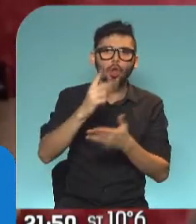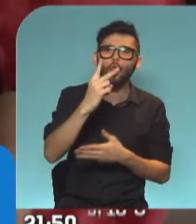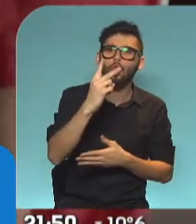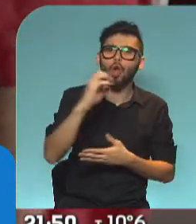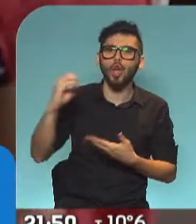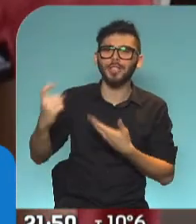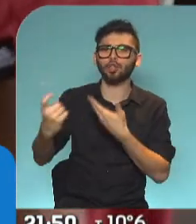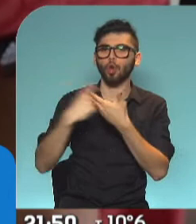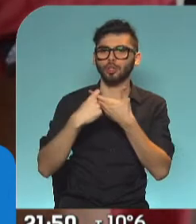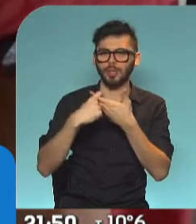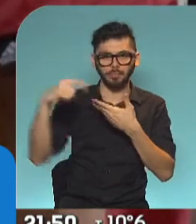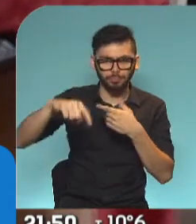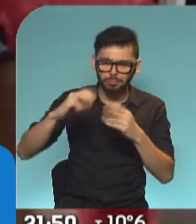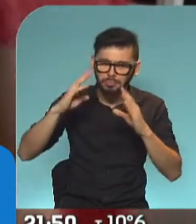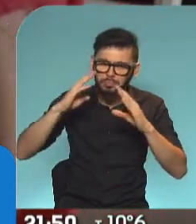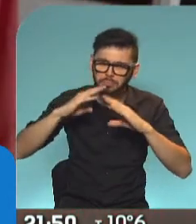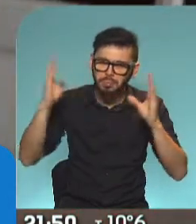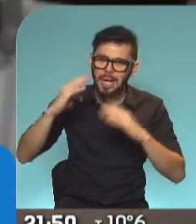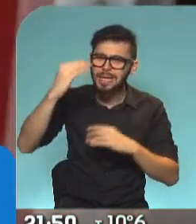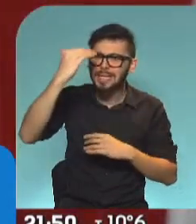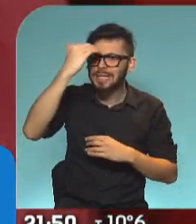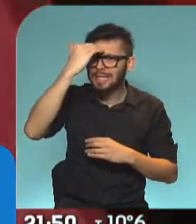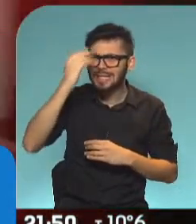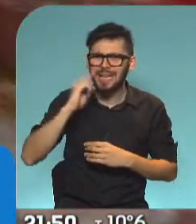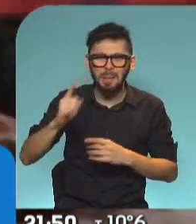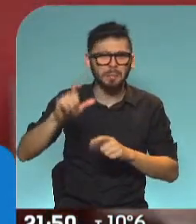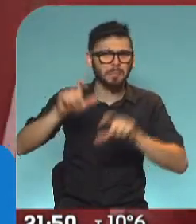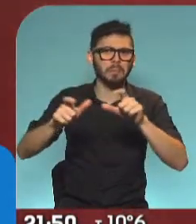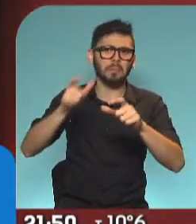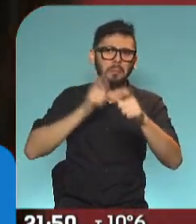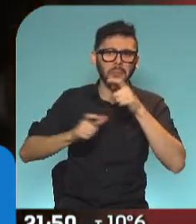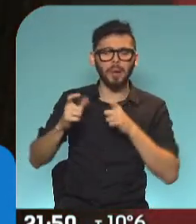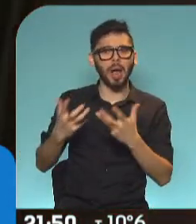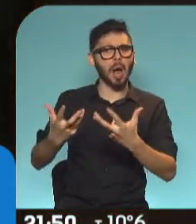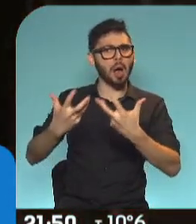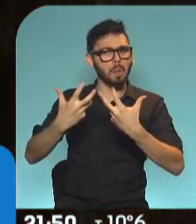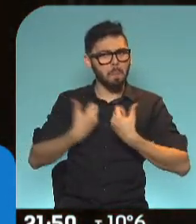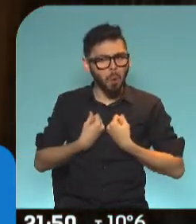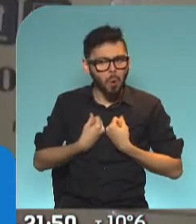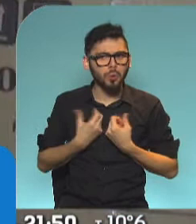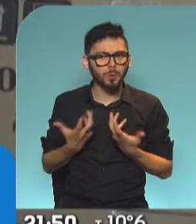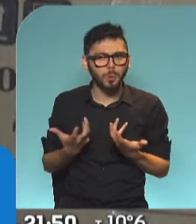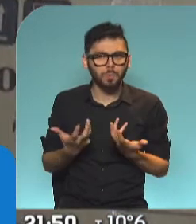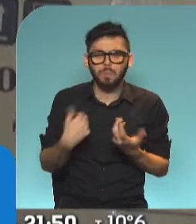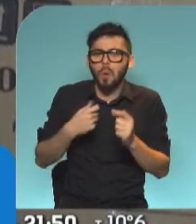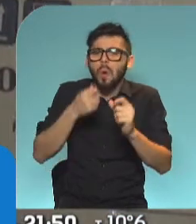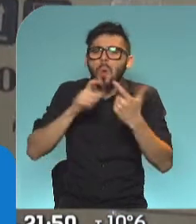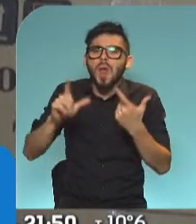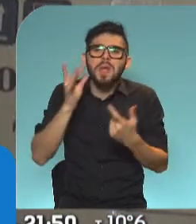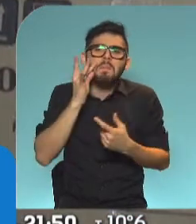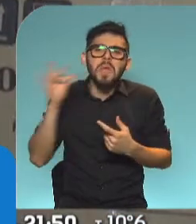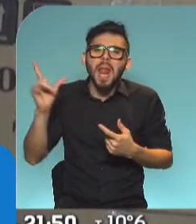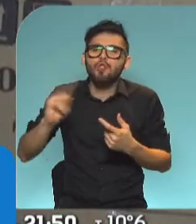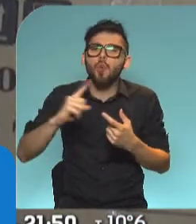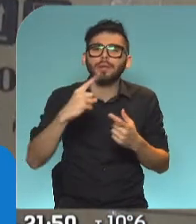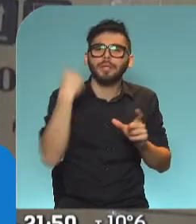15.000. La gente empezó a manifestarse en apoyo a esta causa que tenía que ver con vender miel y no usar una imagen